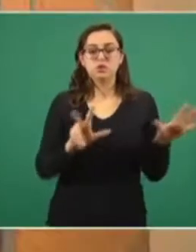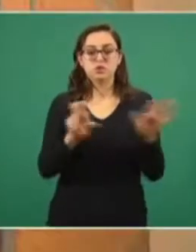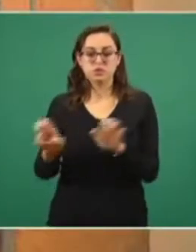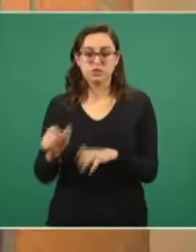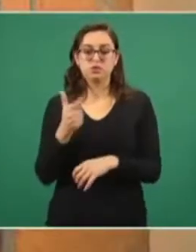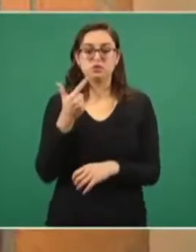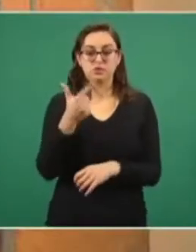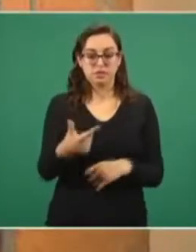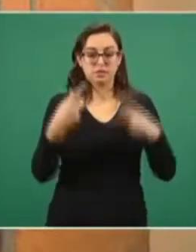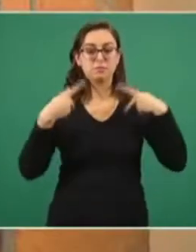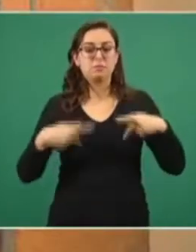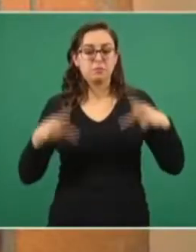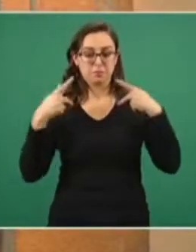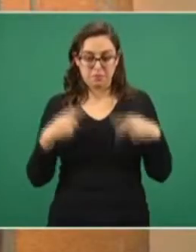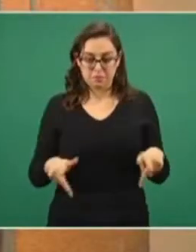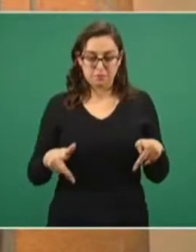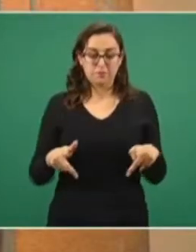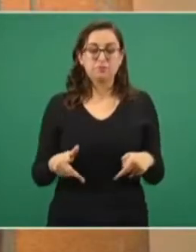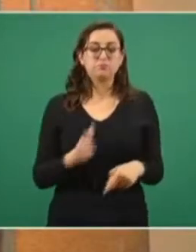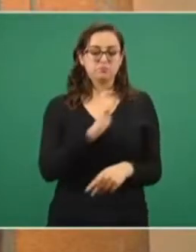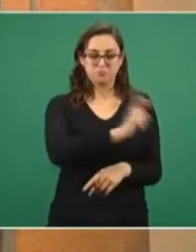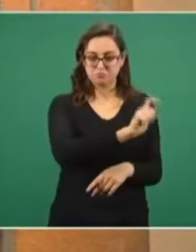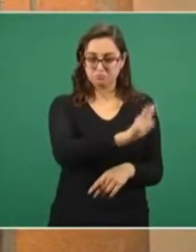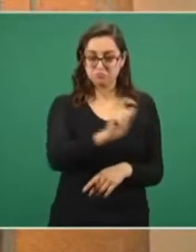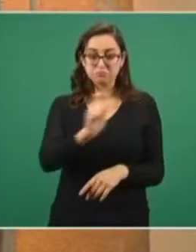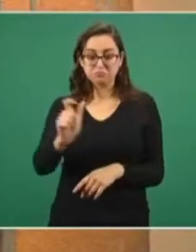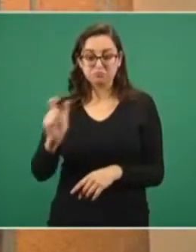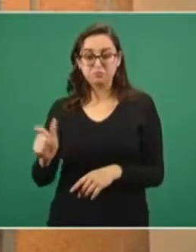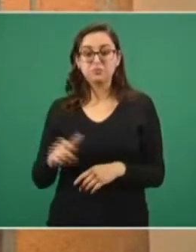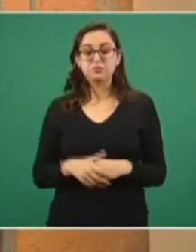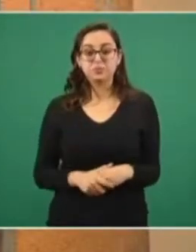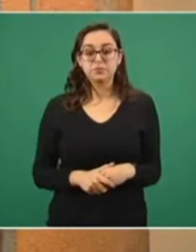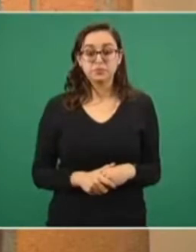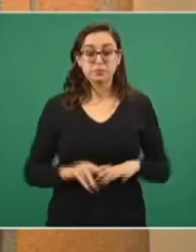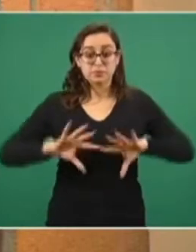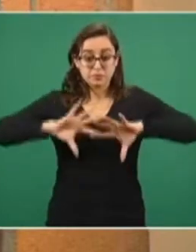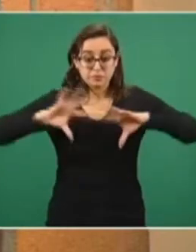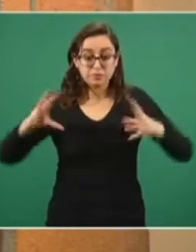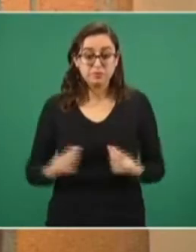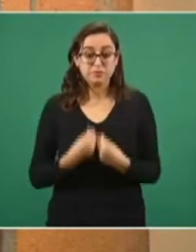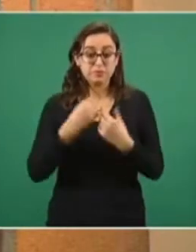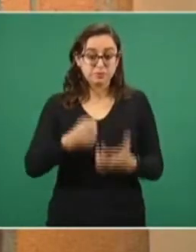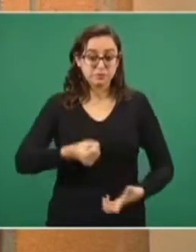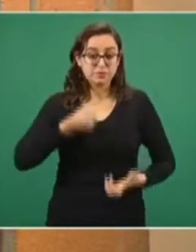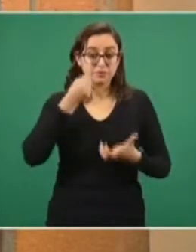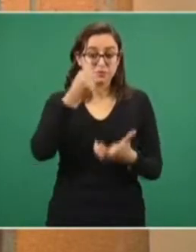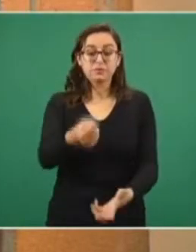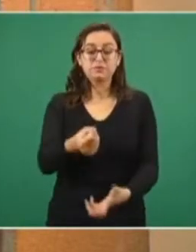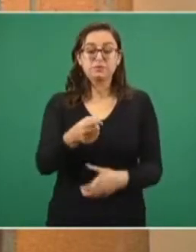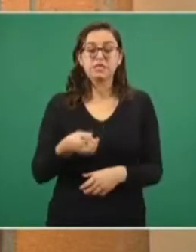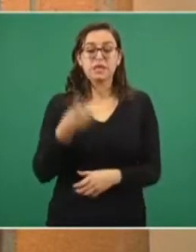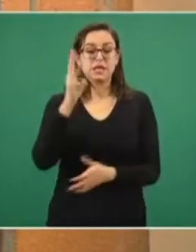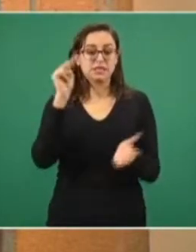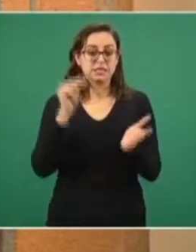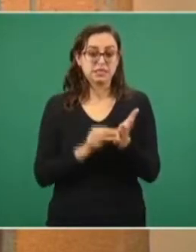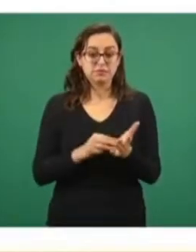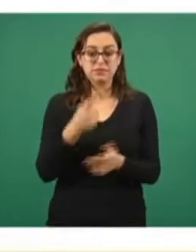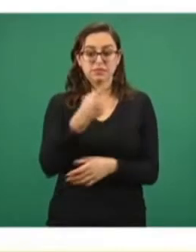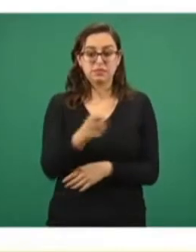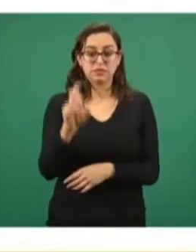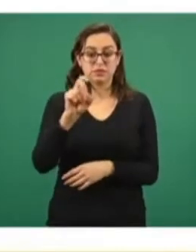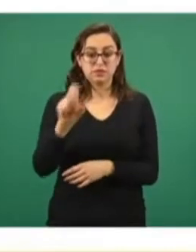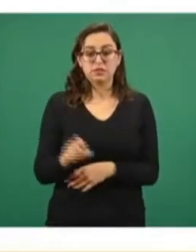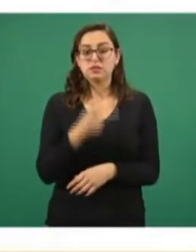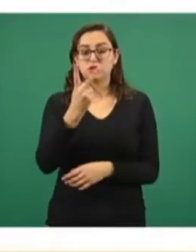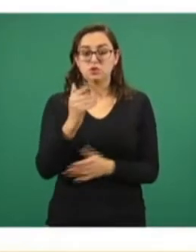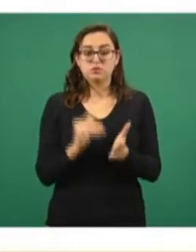161,807 trabajadores en atención COVID. El importe total administrado en este concepto ha sido de